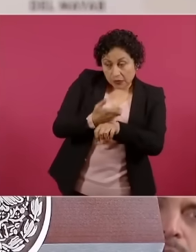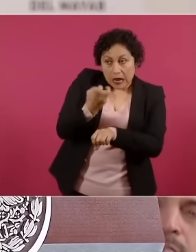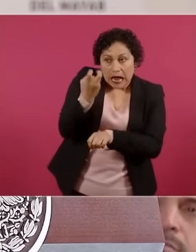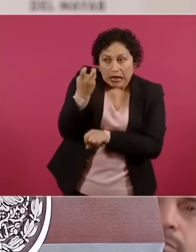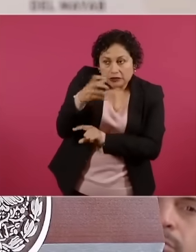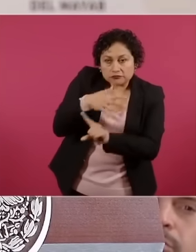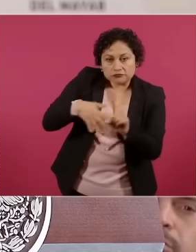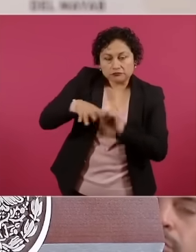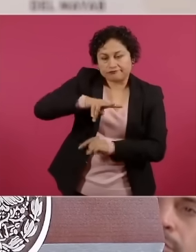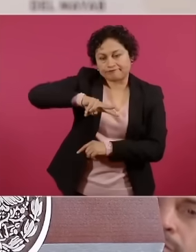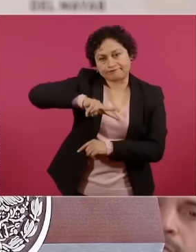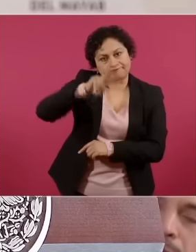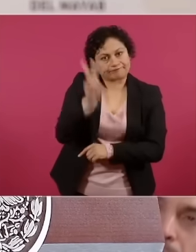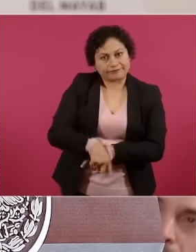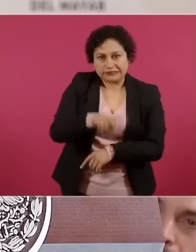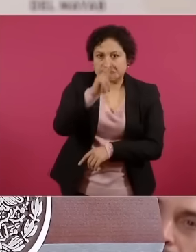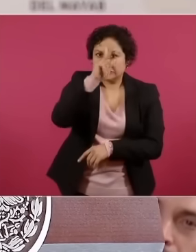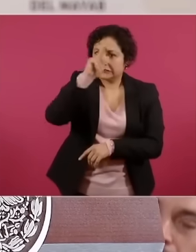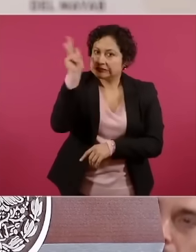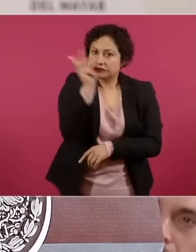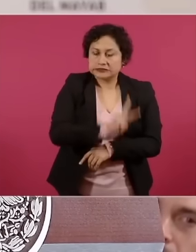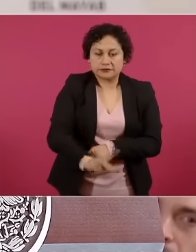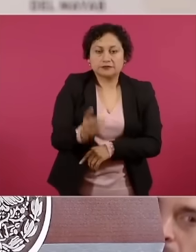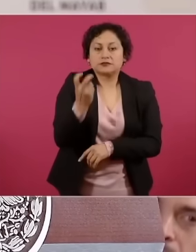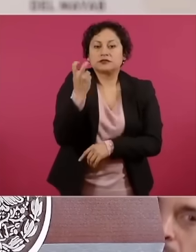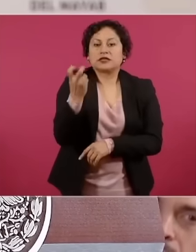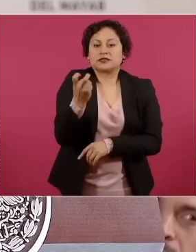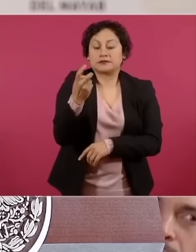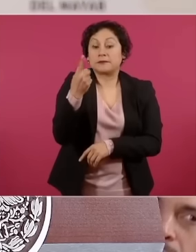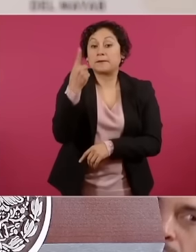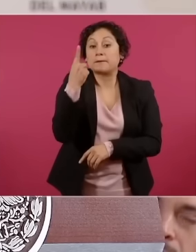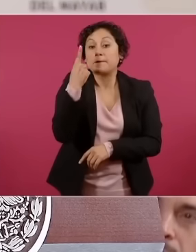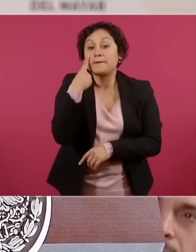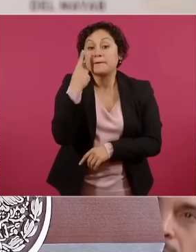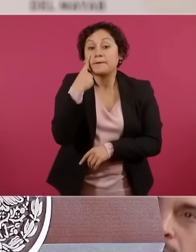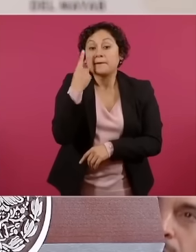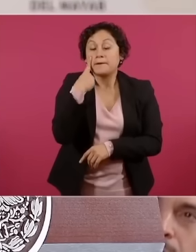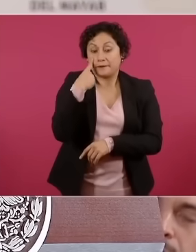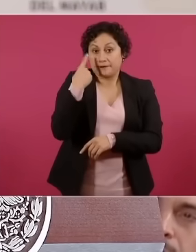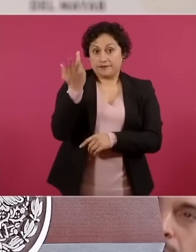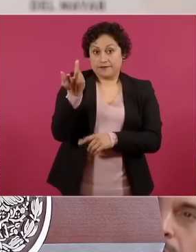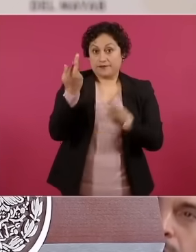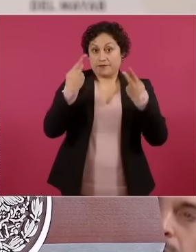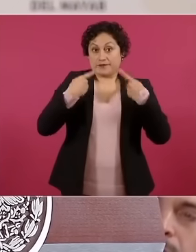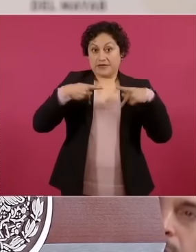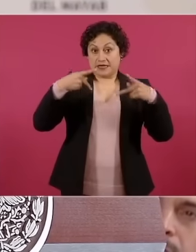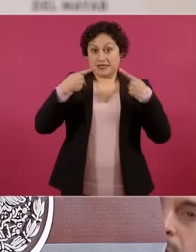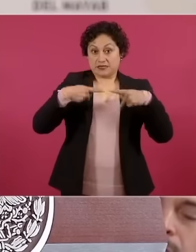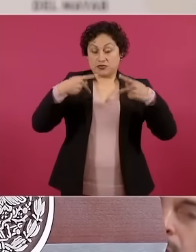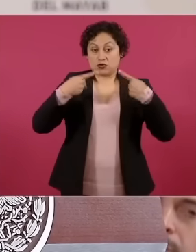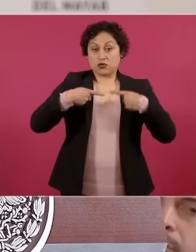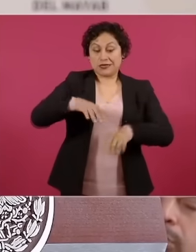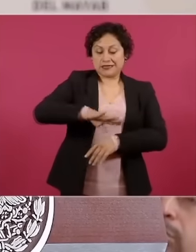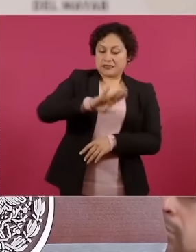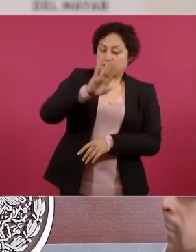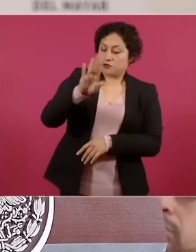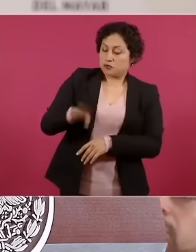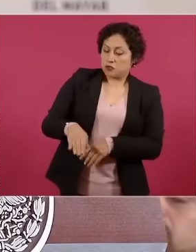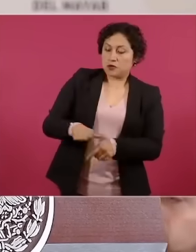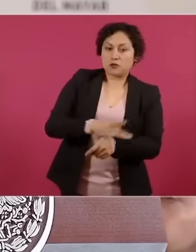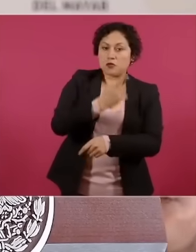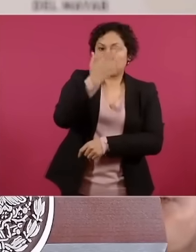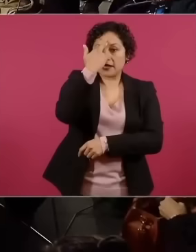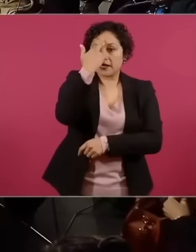Sí. Una verdadera tragedia es que pierdan la vida por consumo de fentanilo 100,000